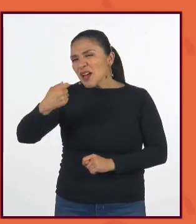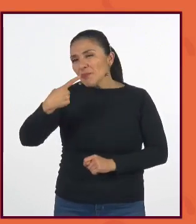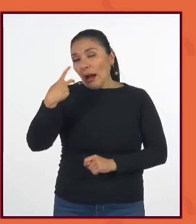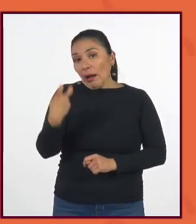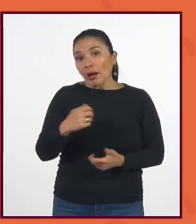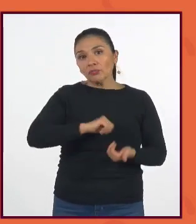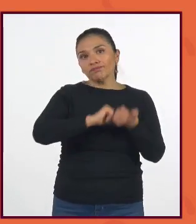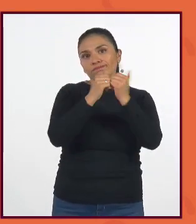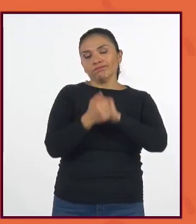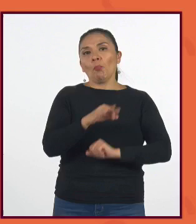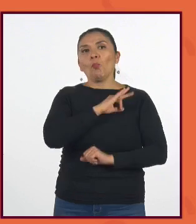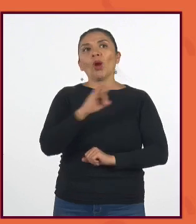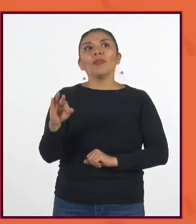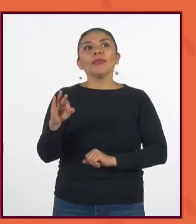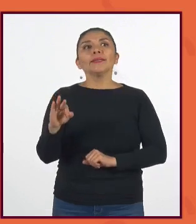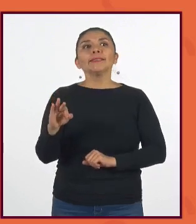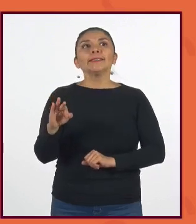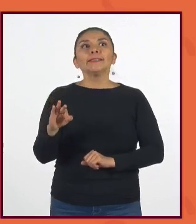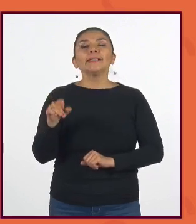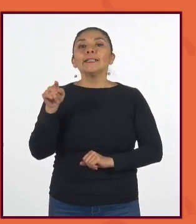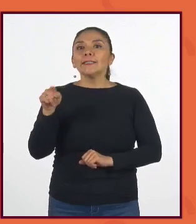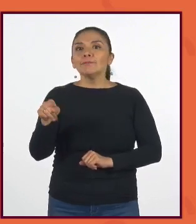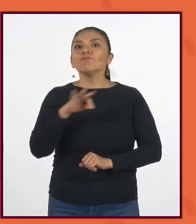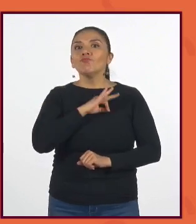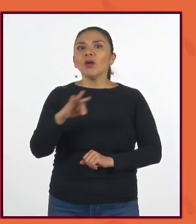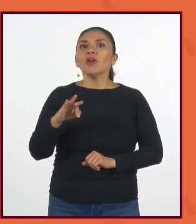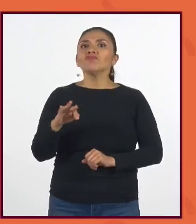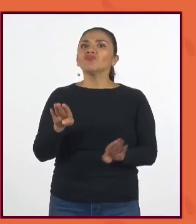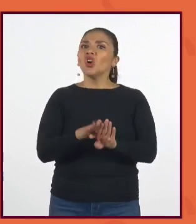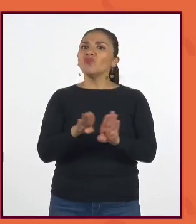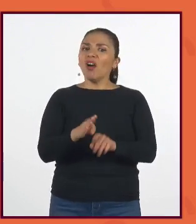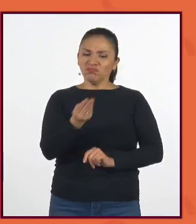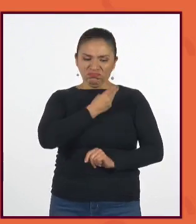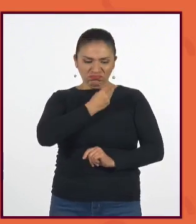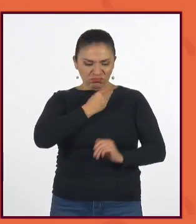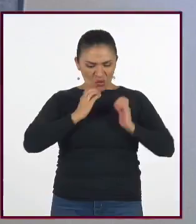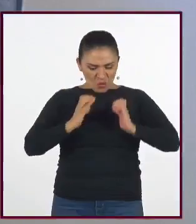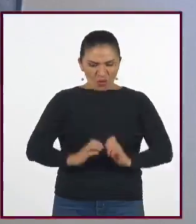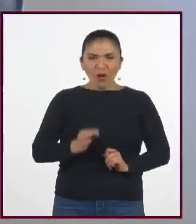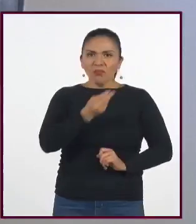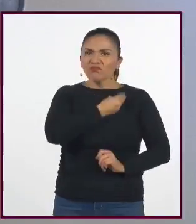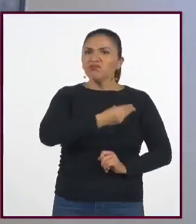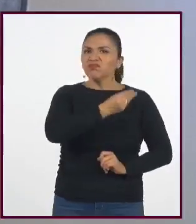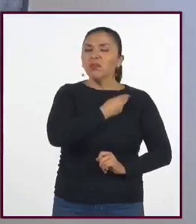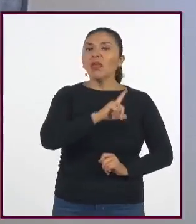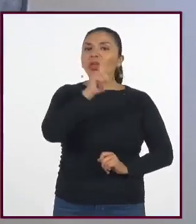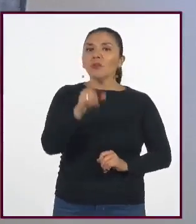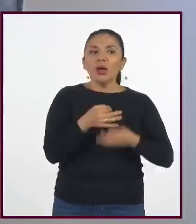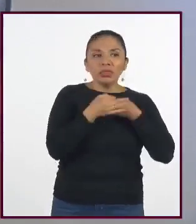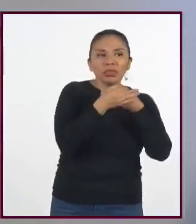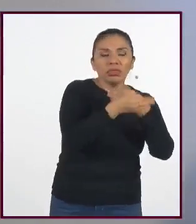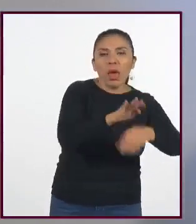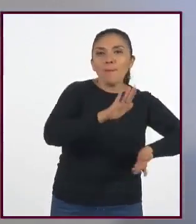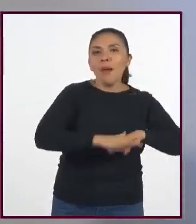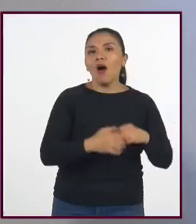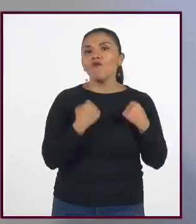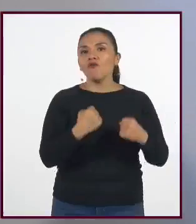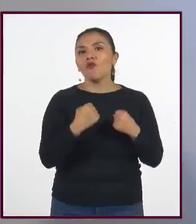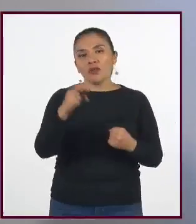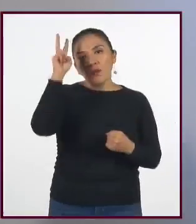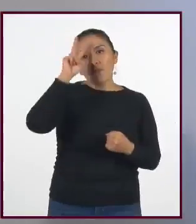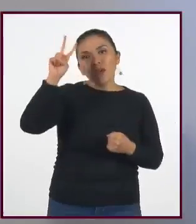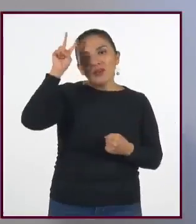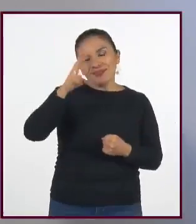justamente tienen alta capacidad de generar tolerancia y después dependencia. O sea, son de los medicamentos que